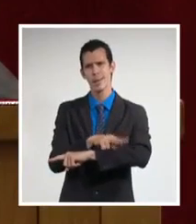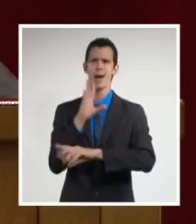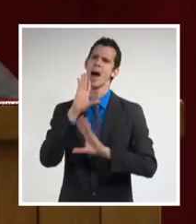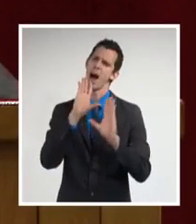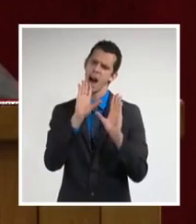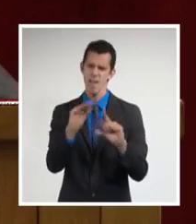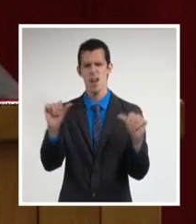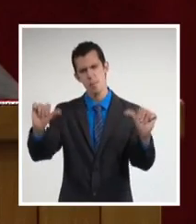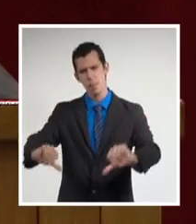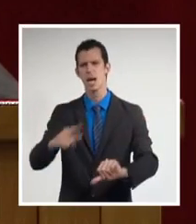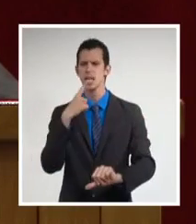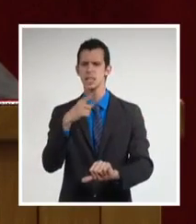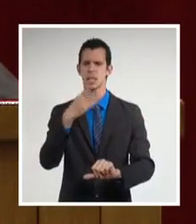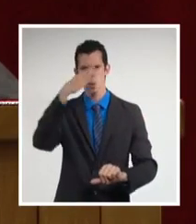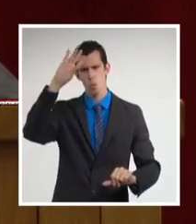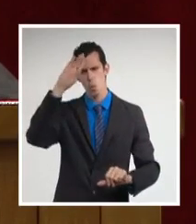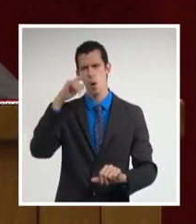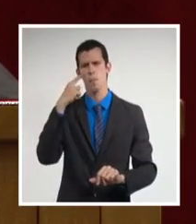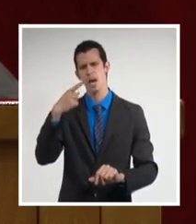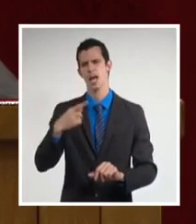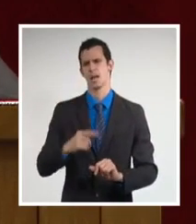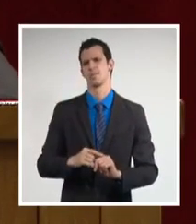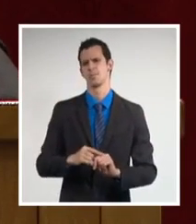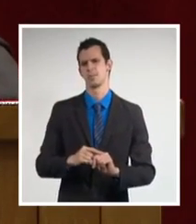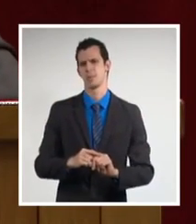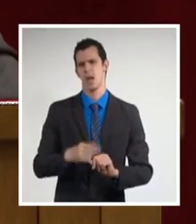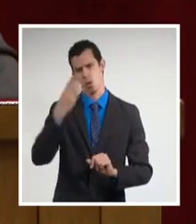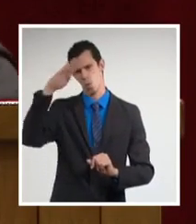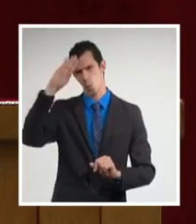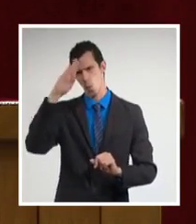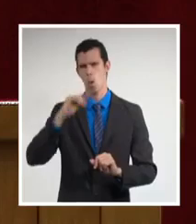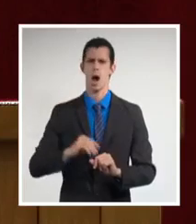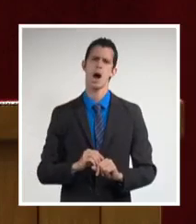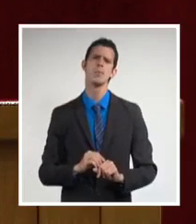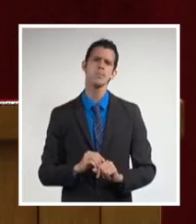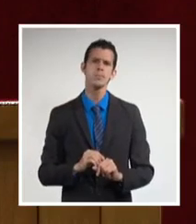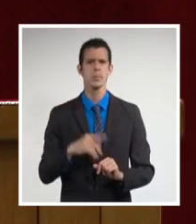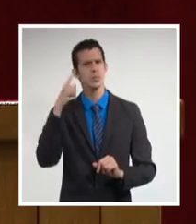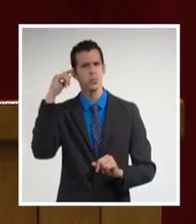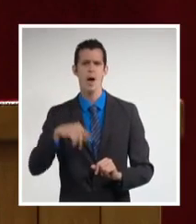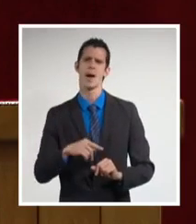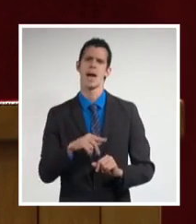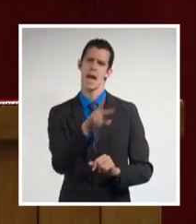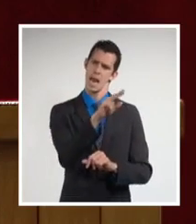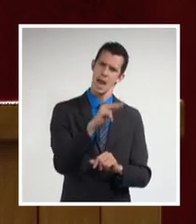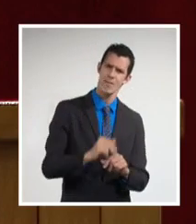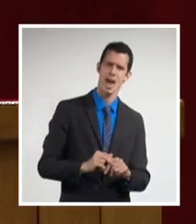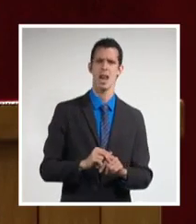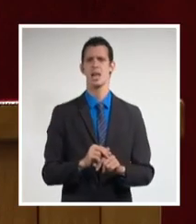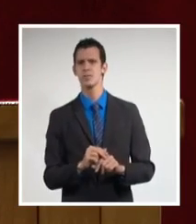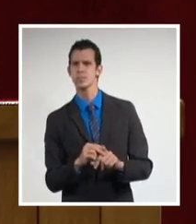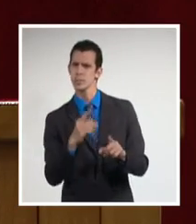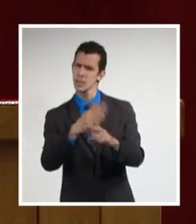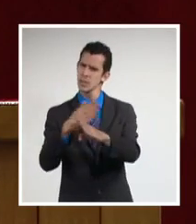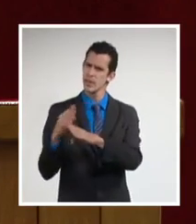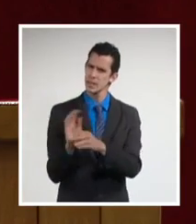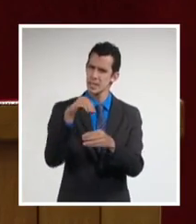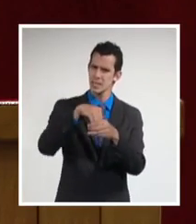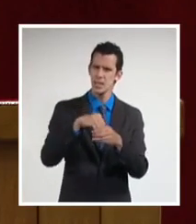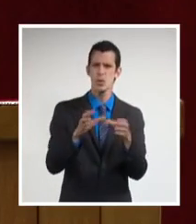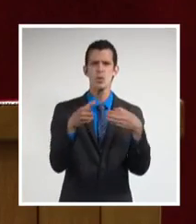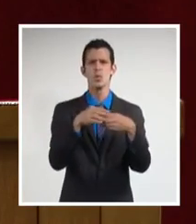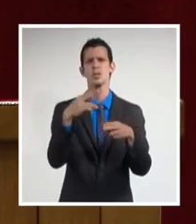movimientos feministas y las congregaciones religiosas, cada uno desde una visión particular del tema, expresan la amplia diversidad